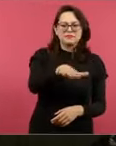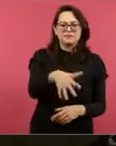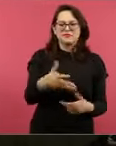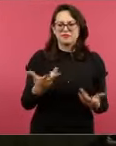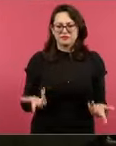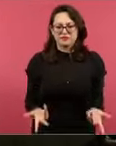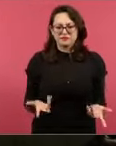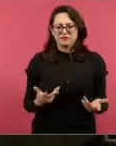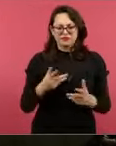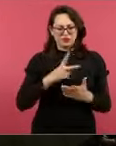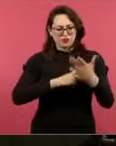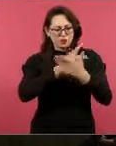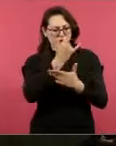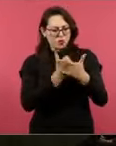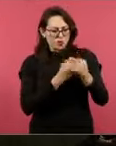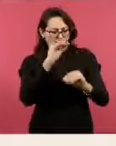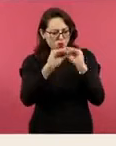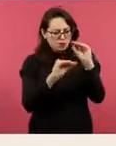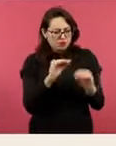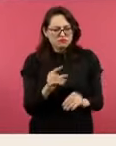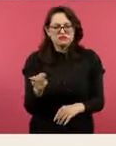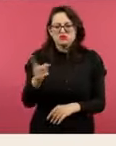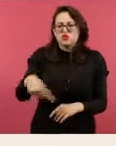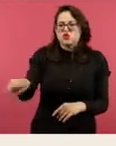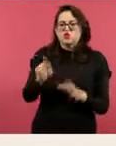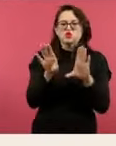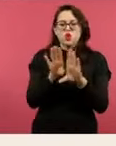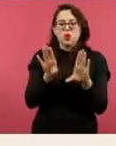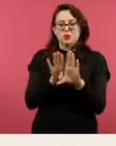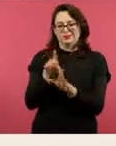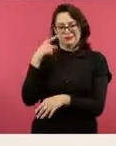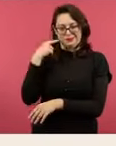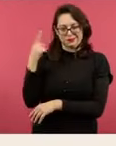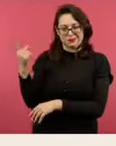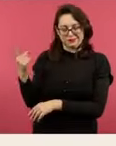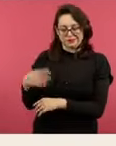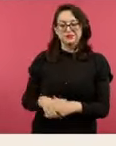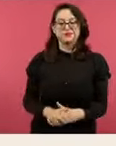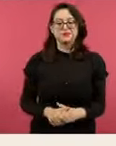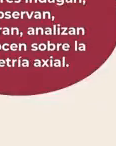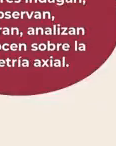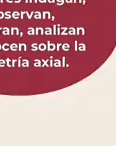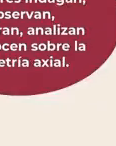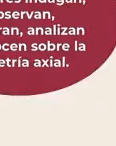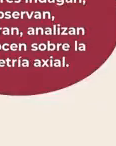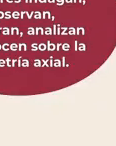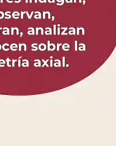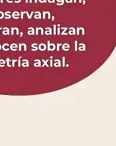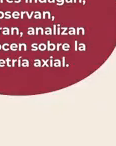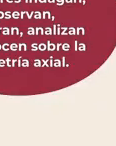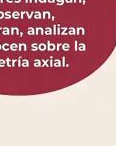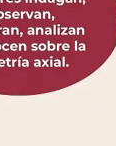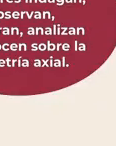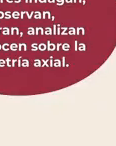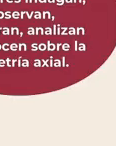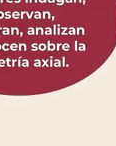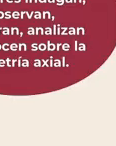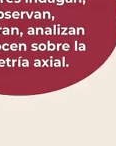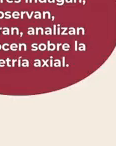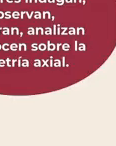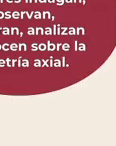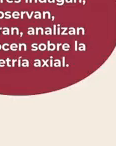niños durante este proyecto? ¿Con qué se van a encontrar en este libro? Bueno, pues lo primero que van a encontrar nuestros niños